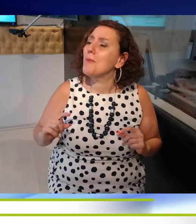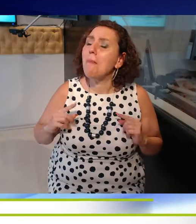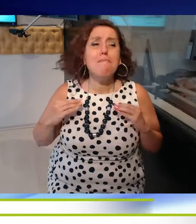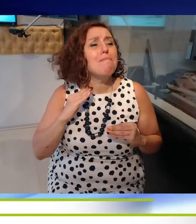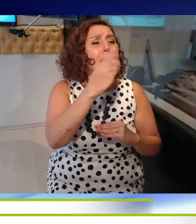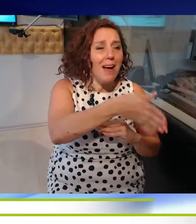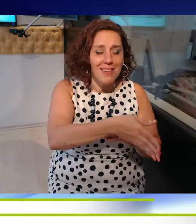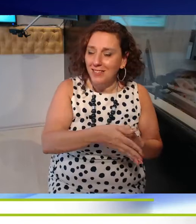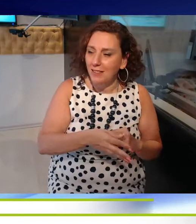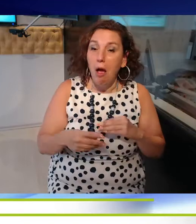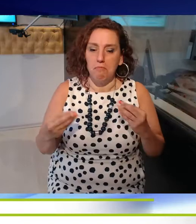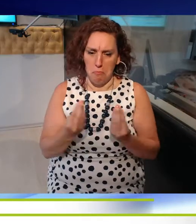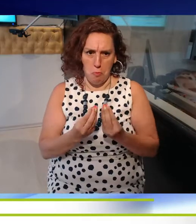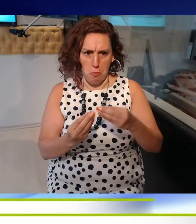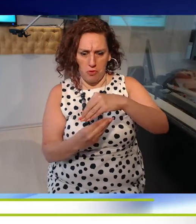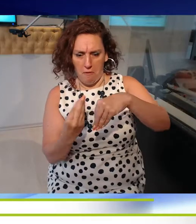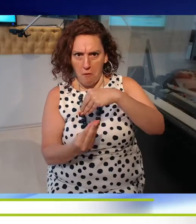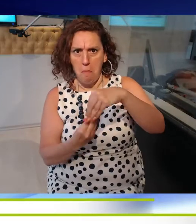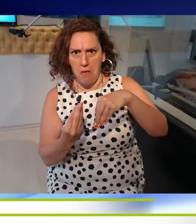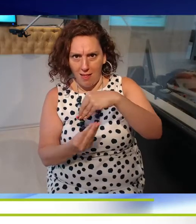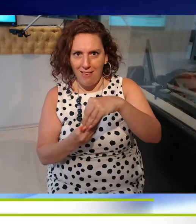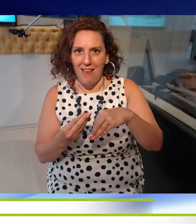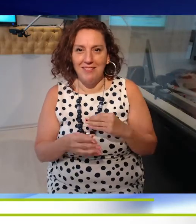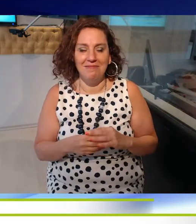había familia. Sí.